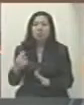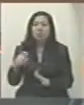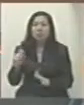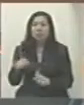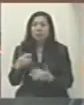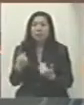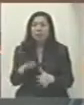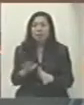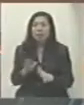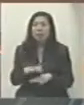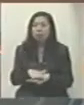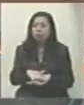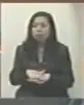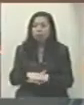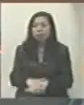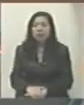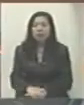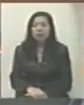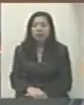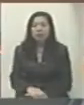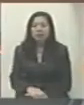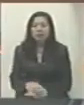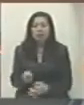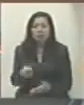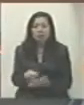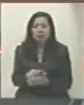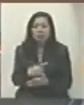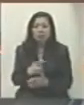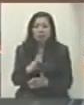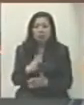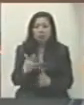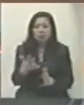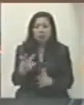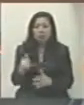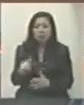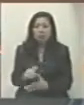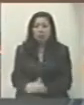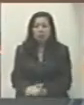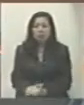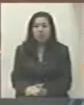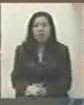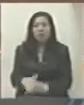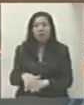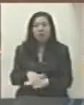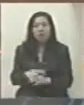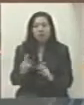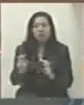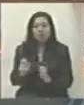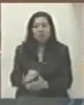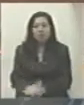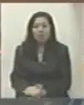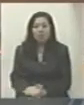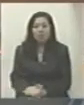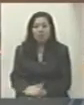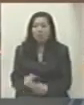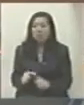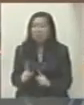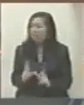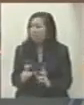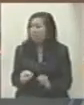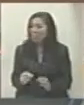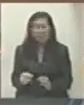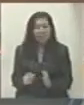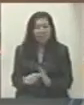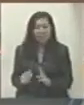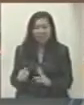18.089%, ya está arreglado. Se va a pagar 158 millones y eso arregla el tema. Pero este cuadro no es lo que